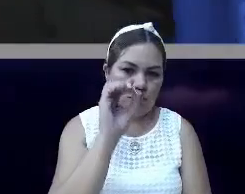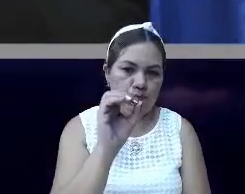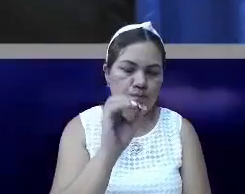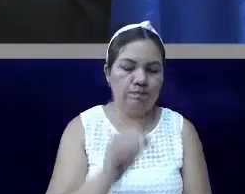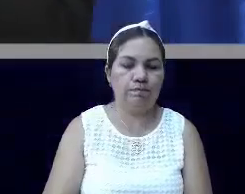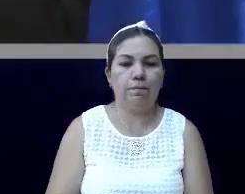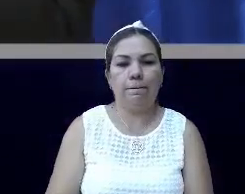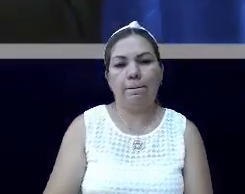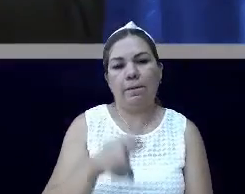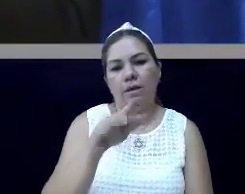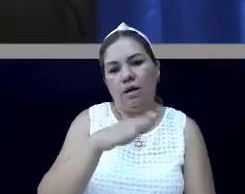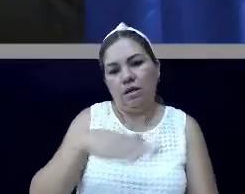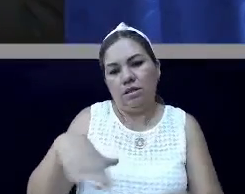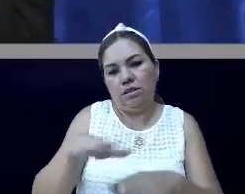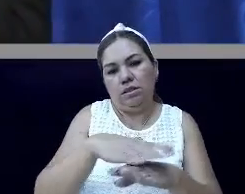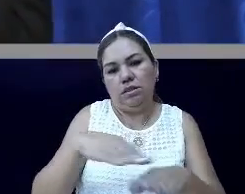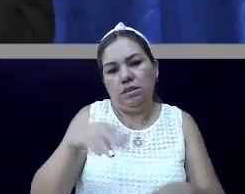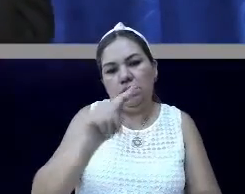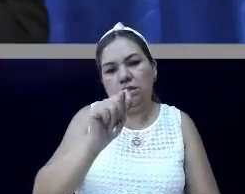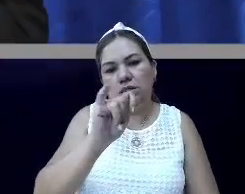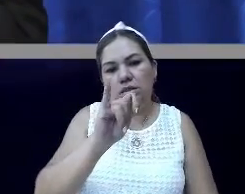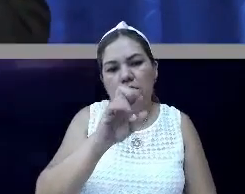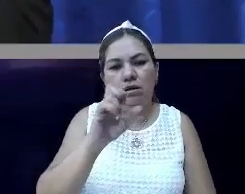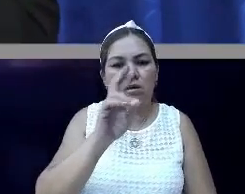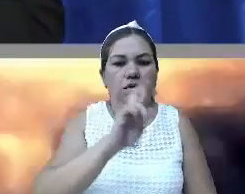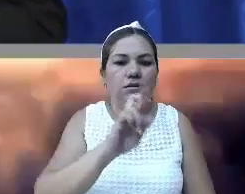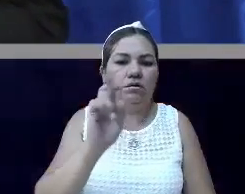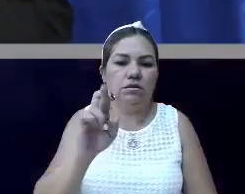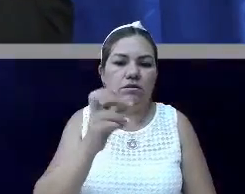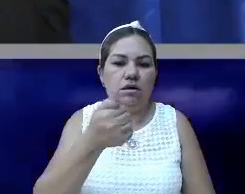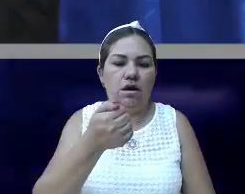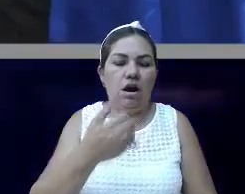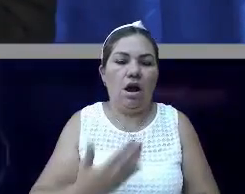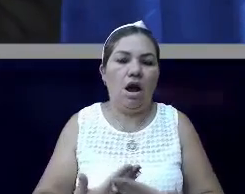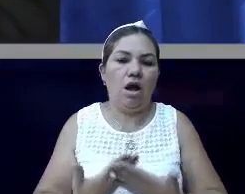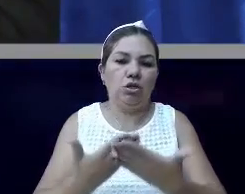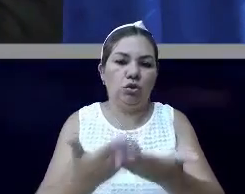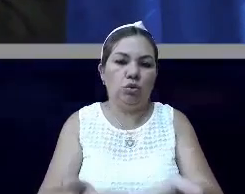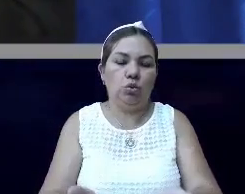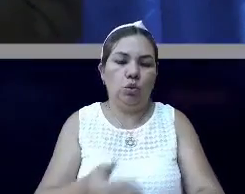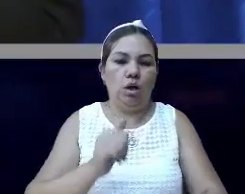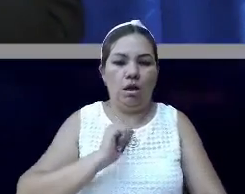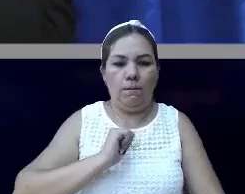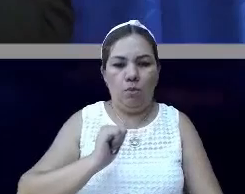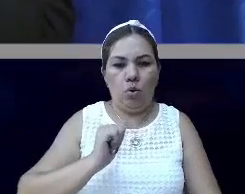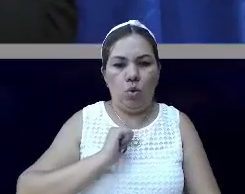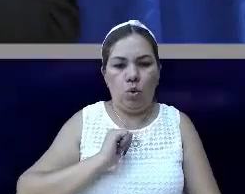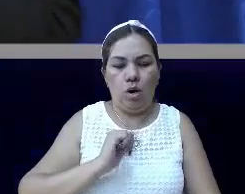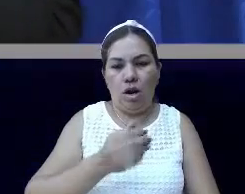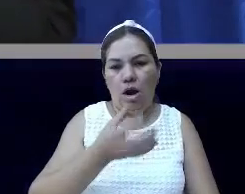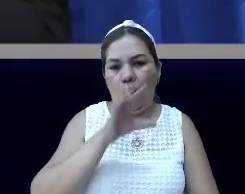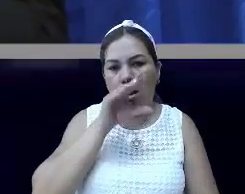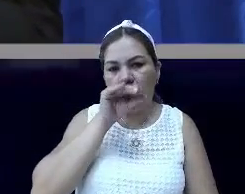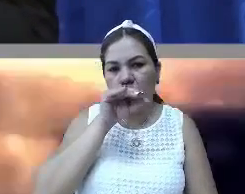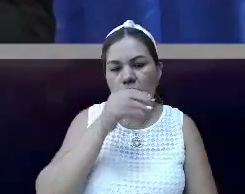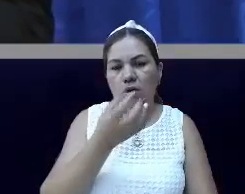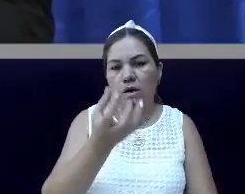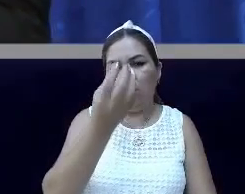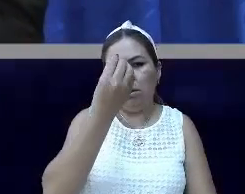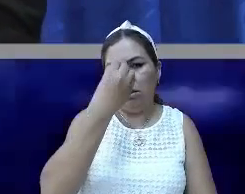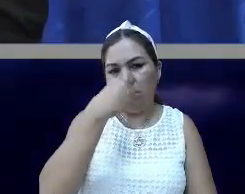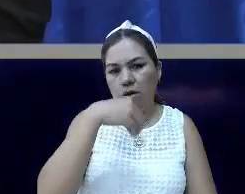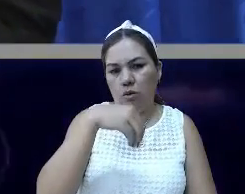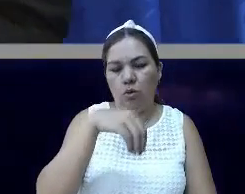a la mujer, repita, la tierra ayudó a la mujer, pues la tierra abrió su boca y tragó el río que el dragón